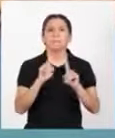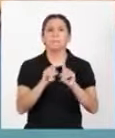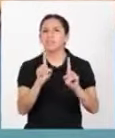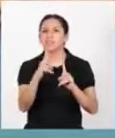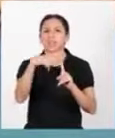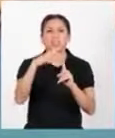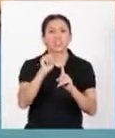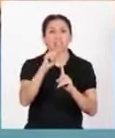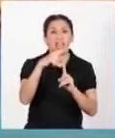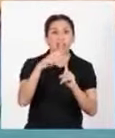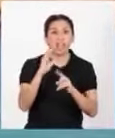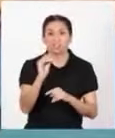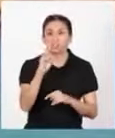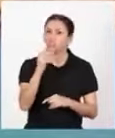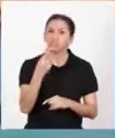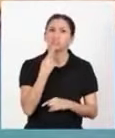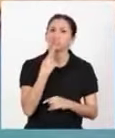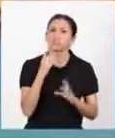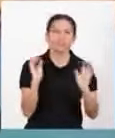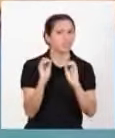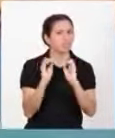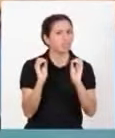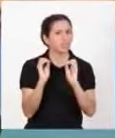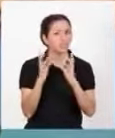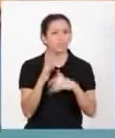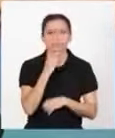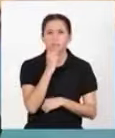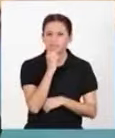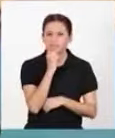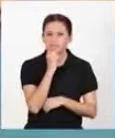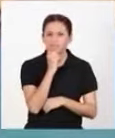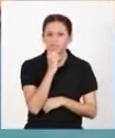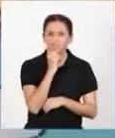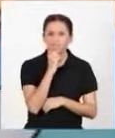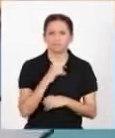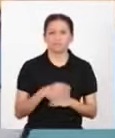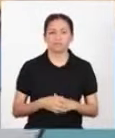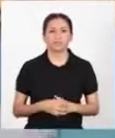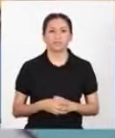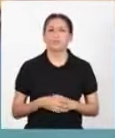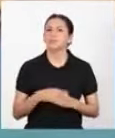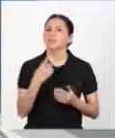Aunque... Tato no lo dijo expresamente. ¡Ah,